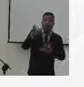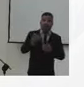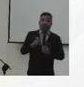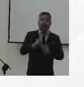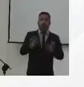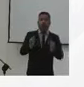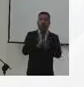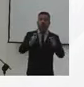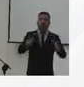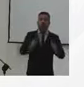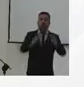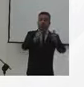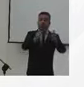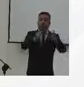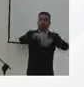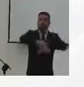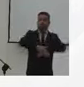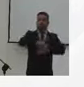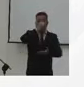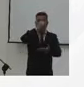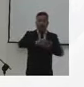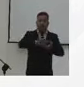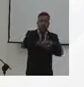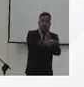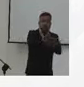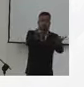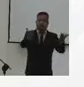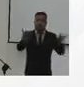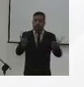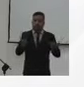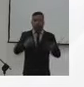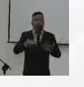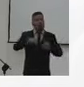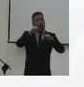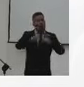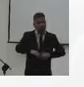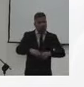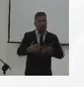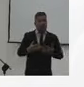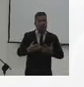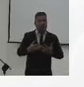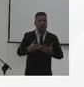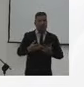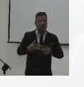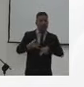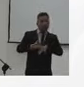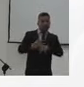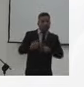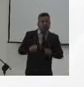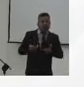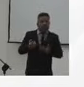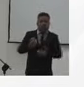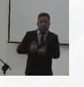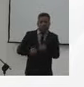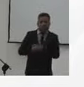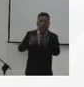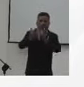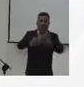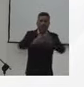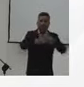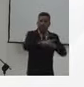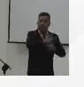queremos de la mano del Congreso de la República y de las opiniones de todos ustedes que podamos tener buenos incentivos